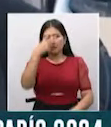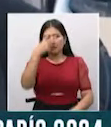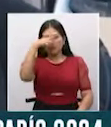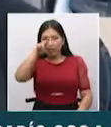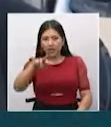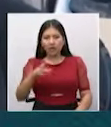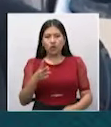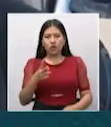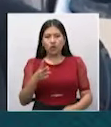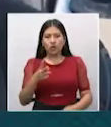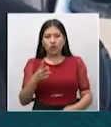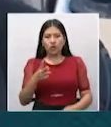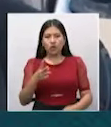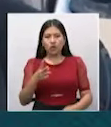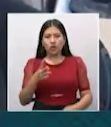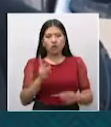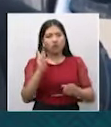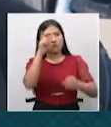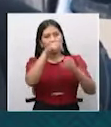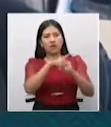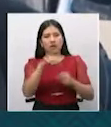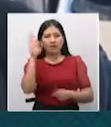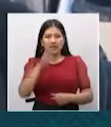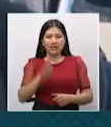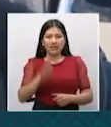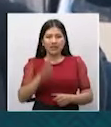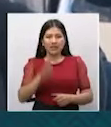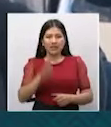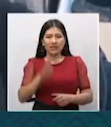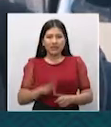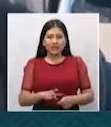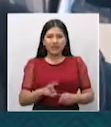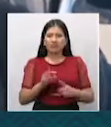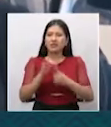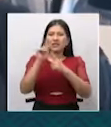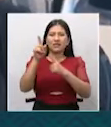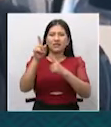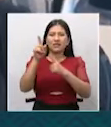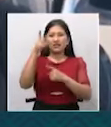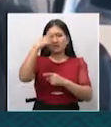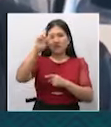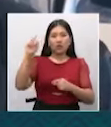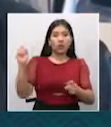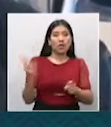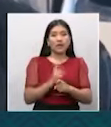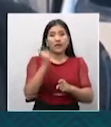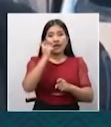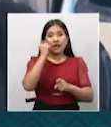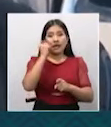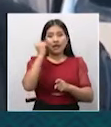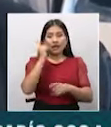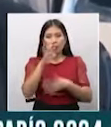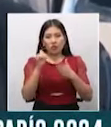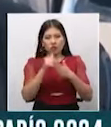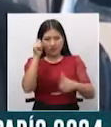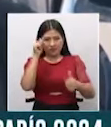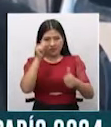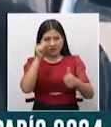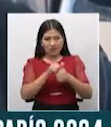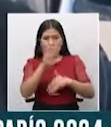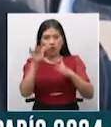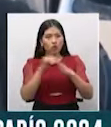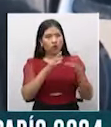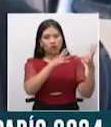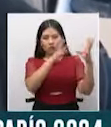de México, ¿no?, donde lo han recepcionado aquí en la